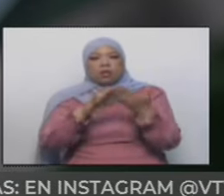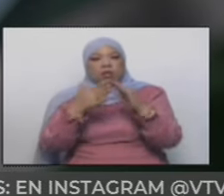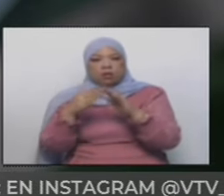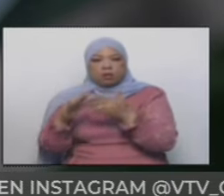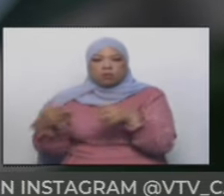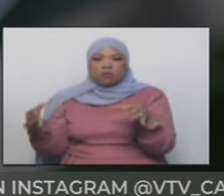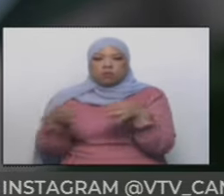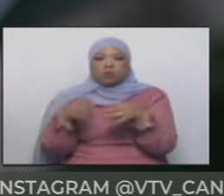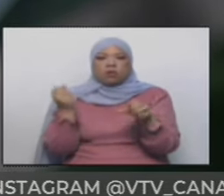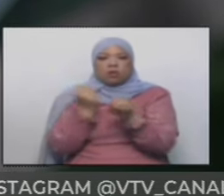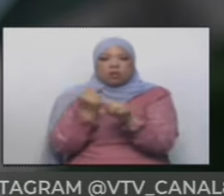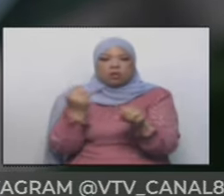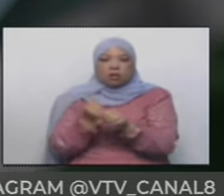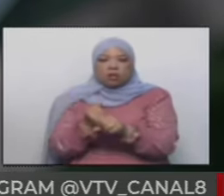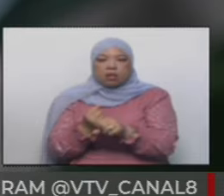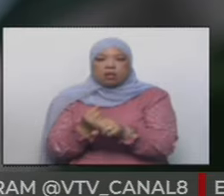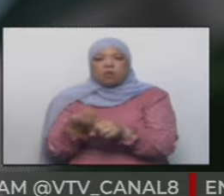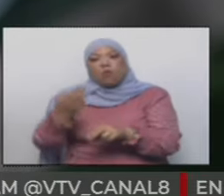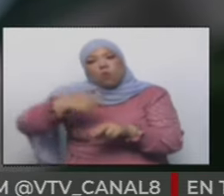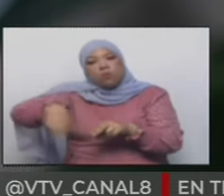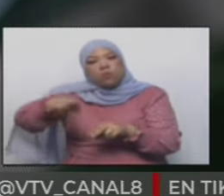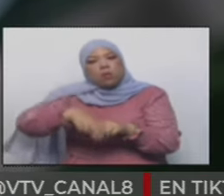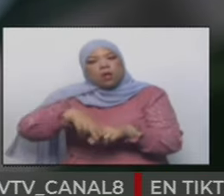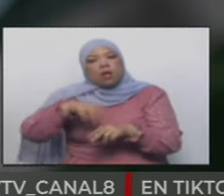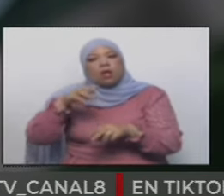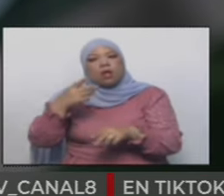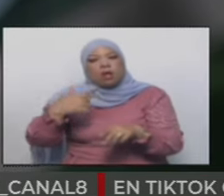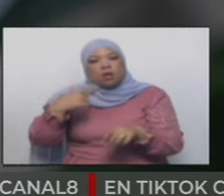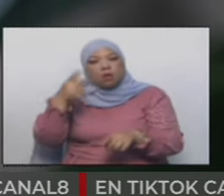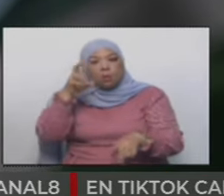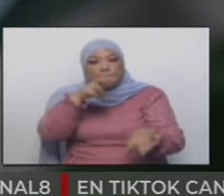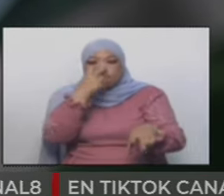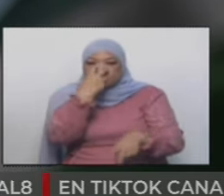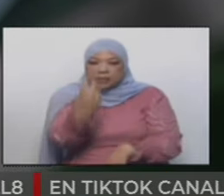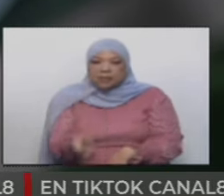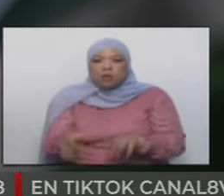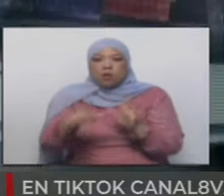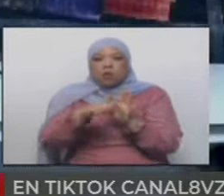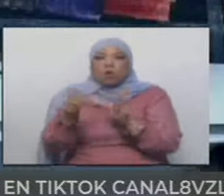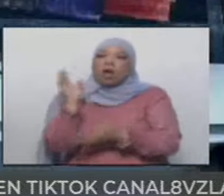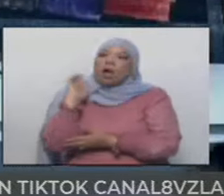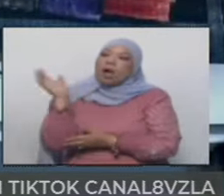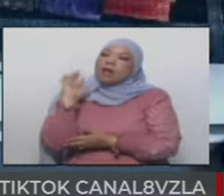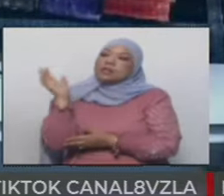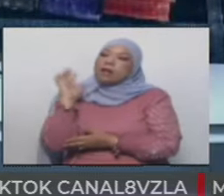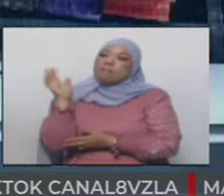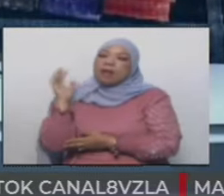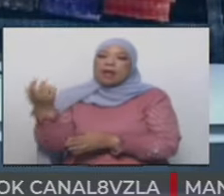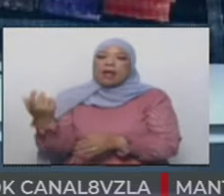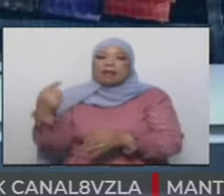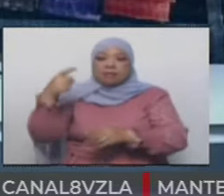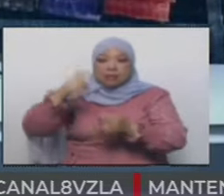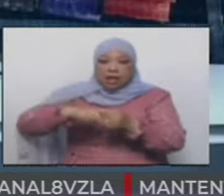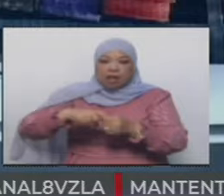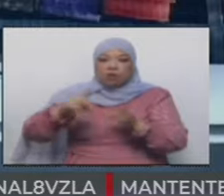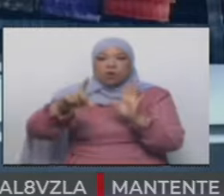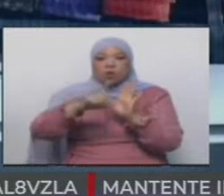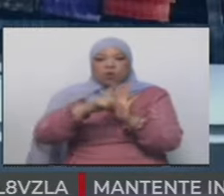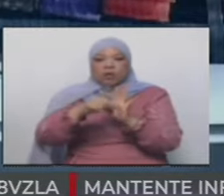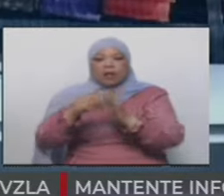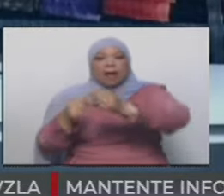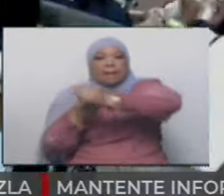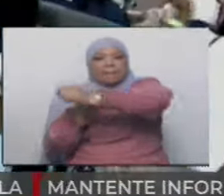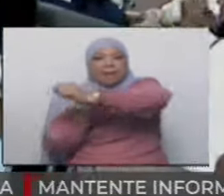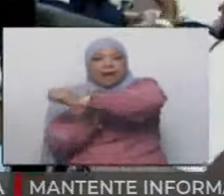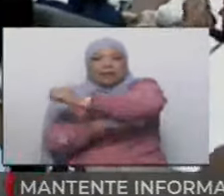de la Generación Genial, irnos a recorrer los liceos y hacer las asambleas de base en los liceos para sacar las propuestas